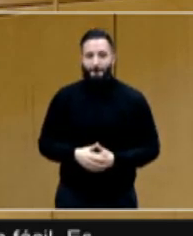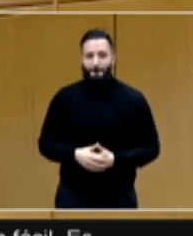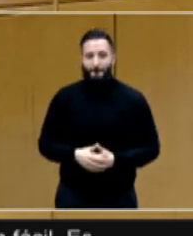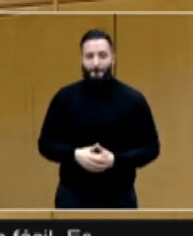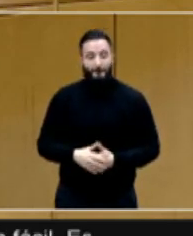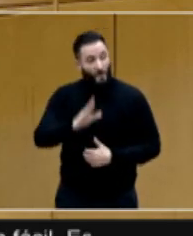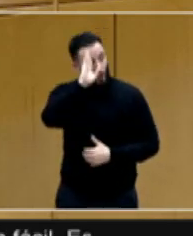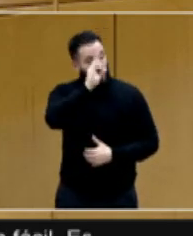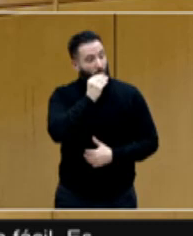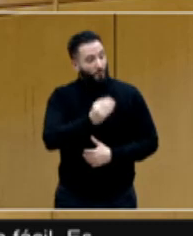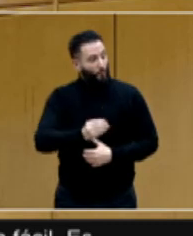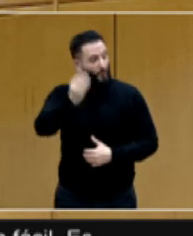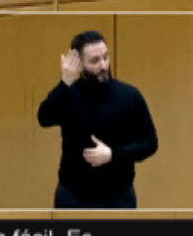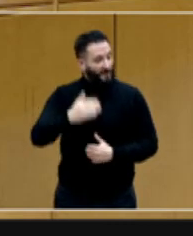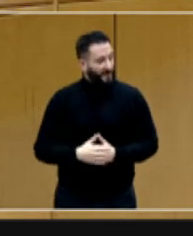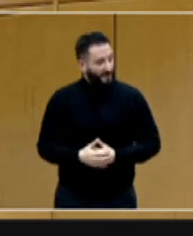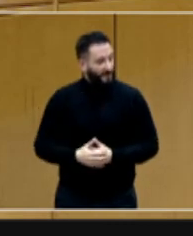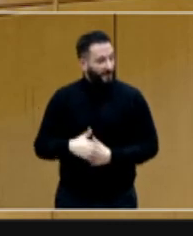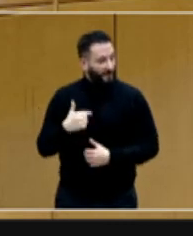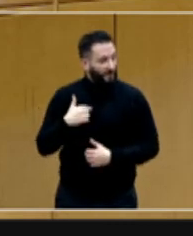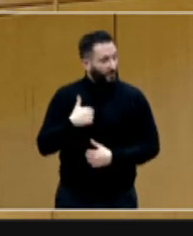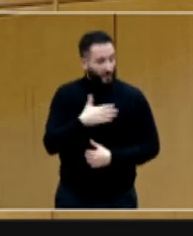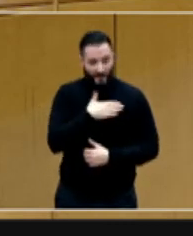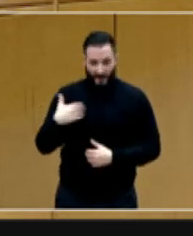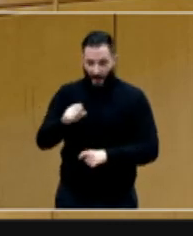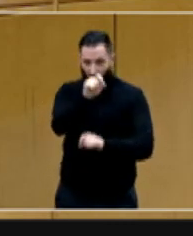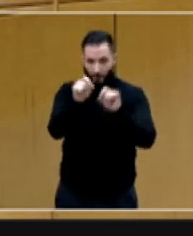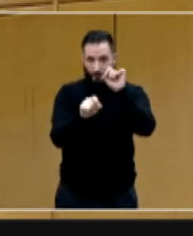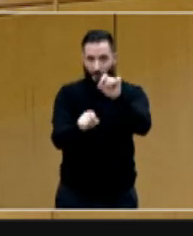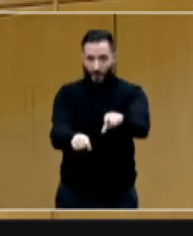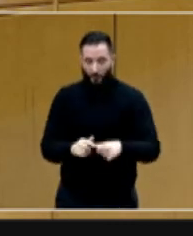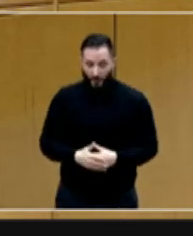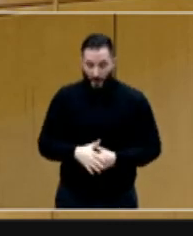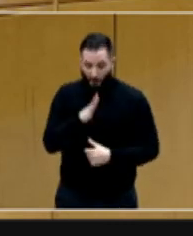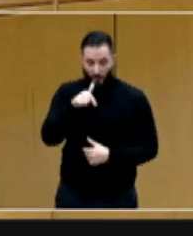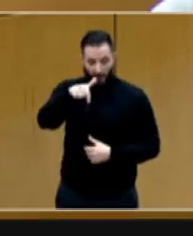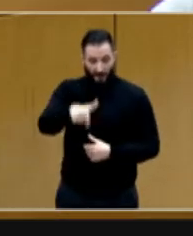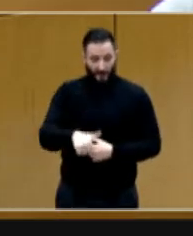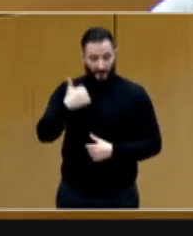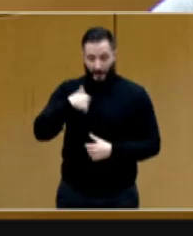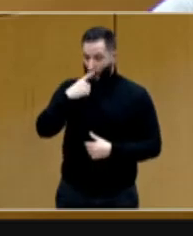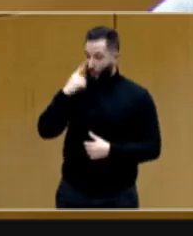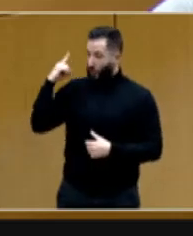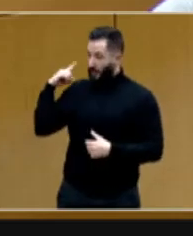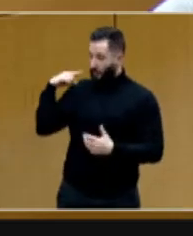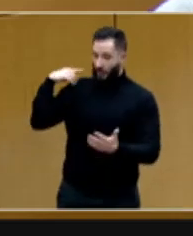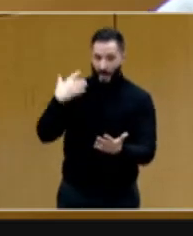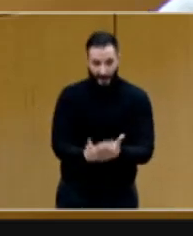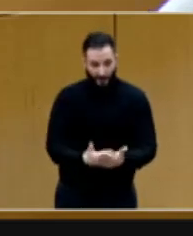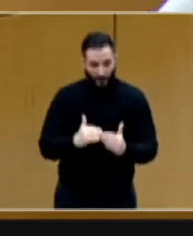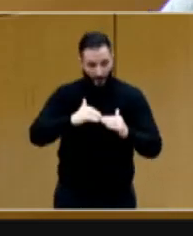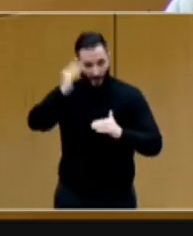Buenos días a ver yo quería hacer una pregunta como esto se llama más de un año de la ley